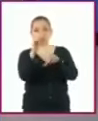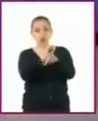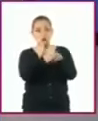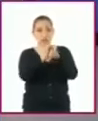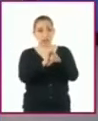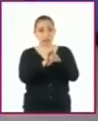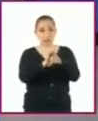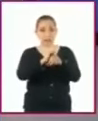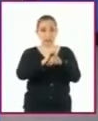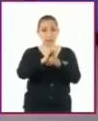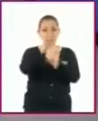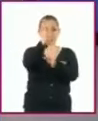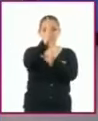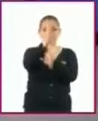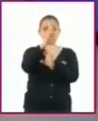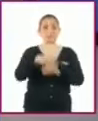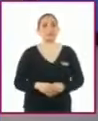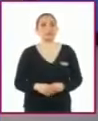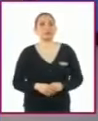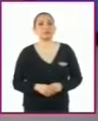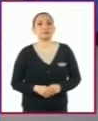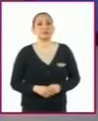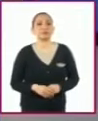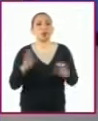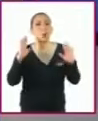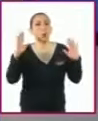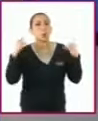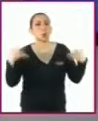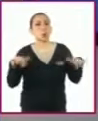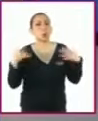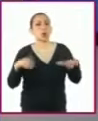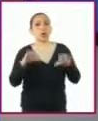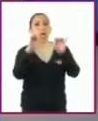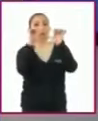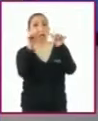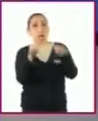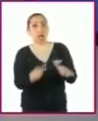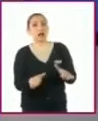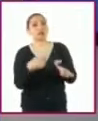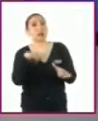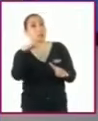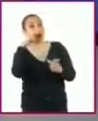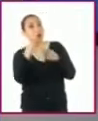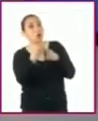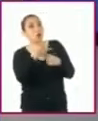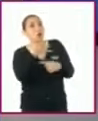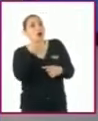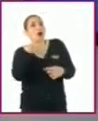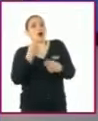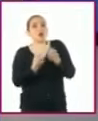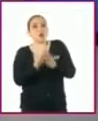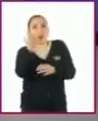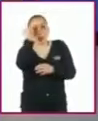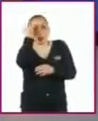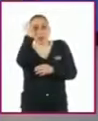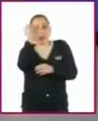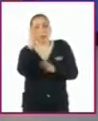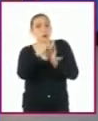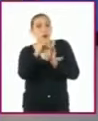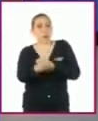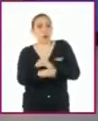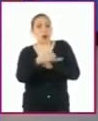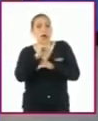puestos uno sobre otro. ¡Qué maravilla! El arte tiene la capacidad de inspirar nuevas ideas, como el ala